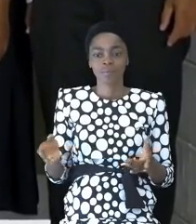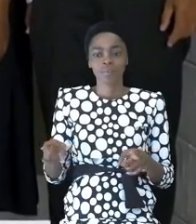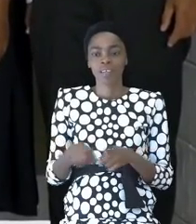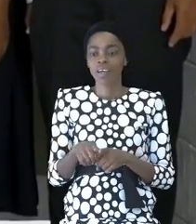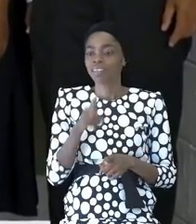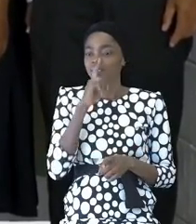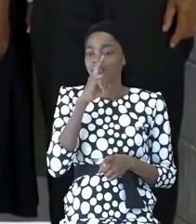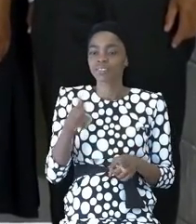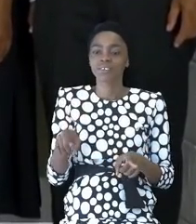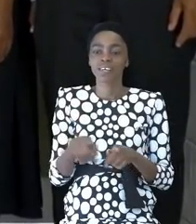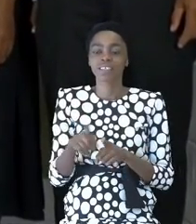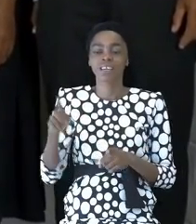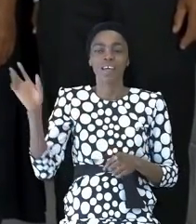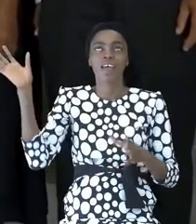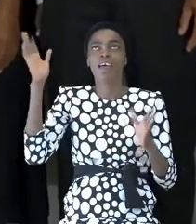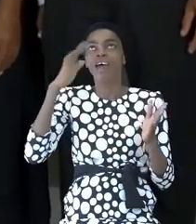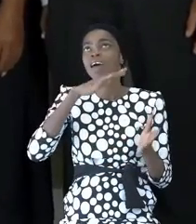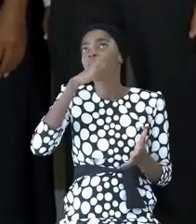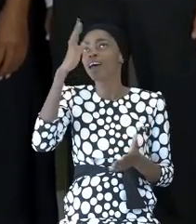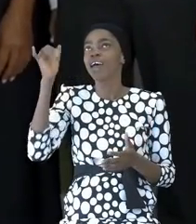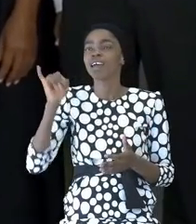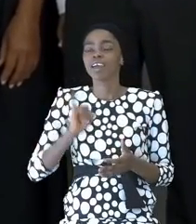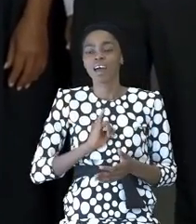tan cierto como el aire que